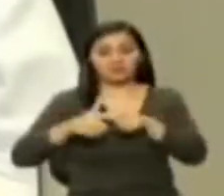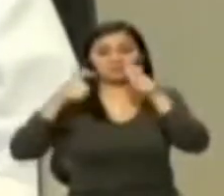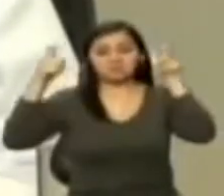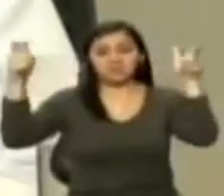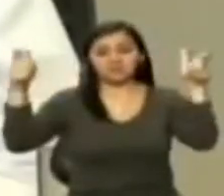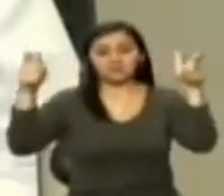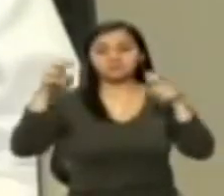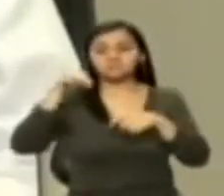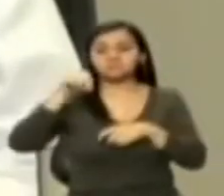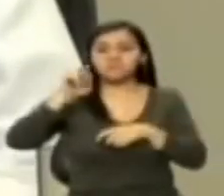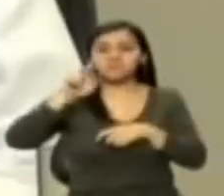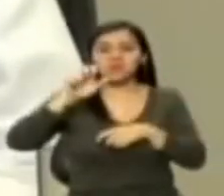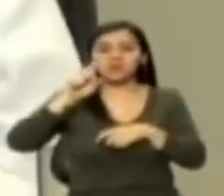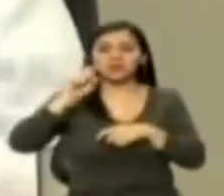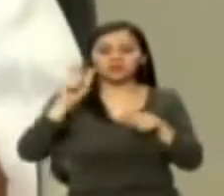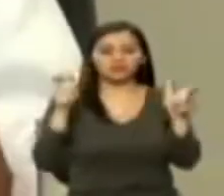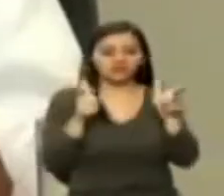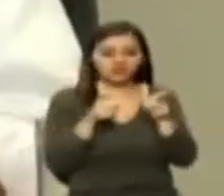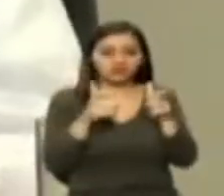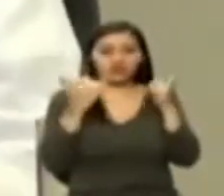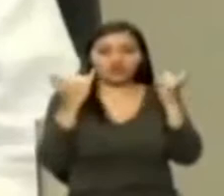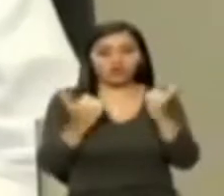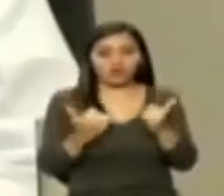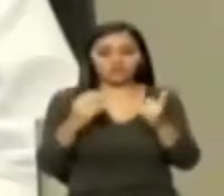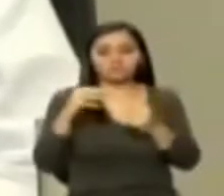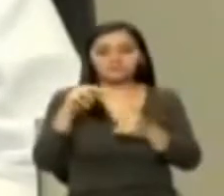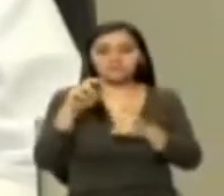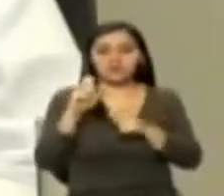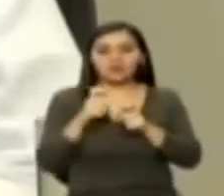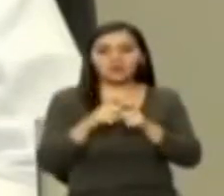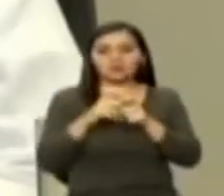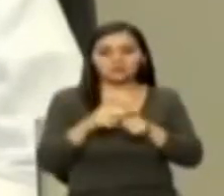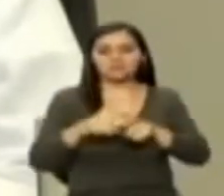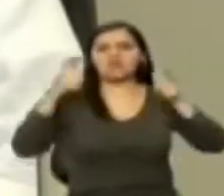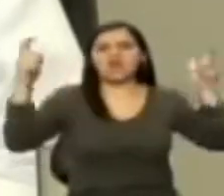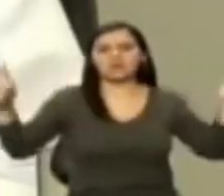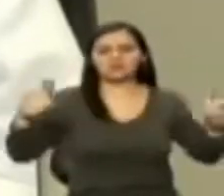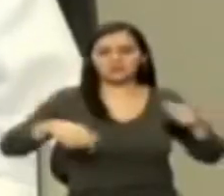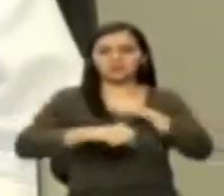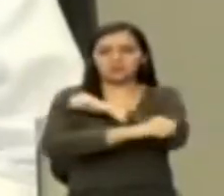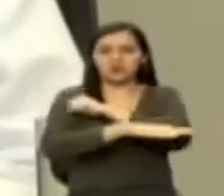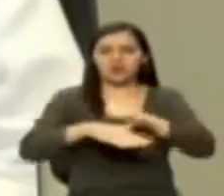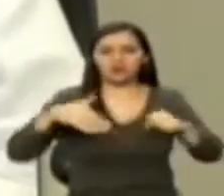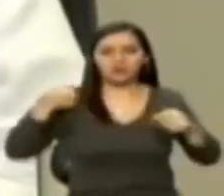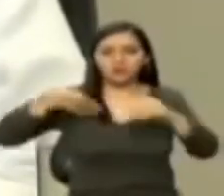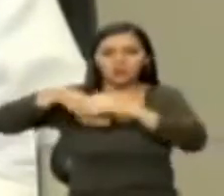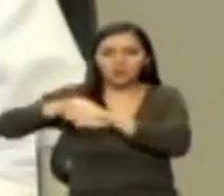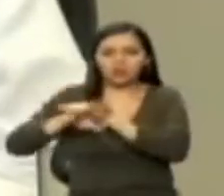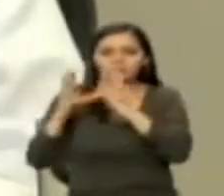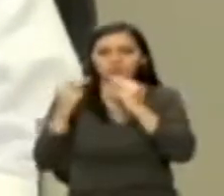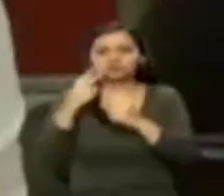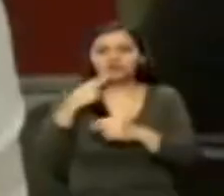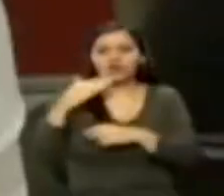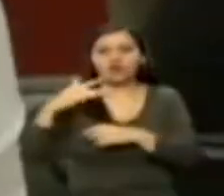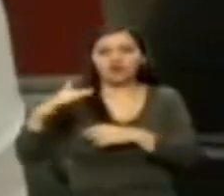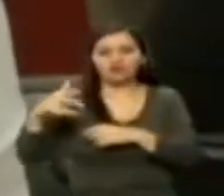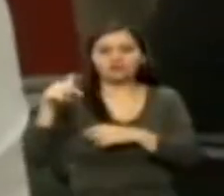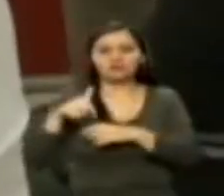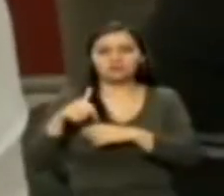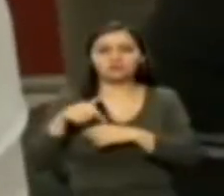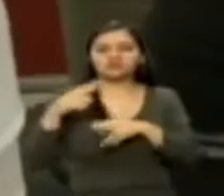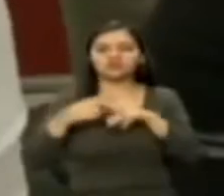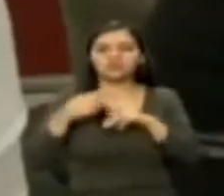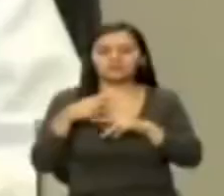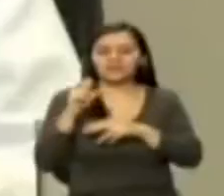Mirador. Imagínense si con Mirador anticipamos 100 millones de regalías y va a dar 5.000 puestos de trabajo. Aquí San